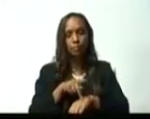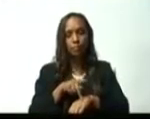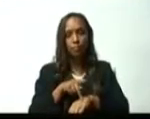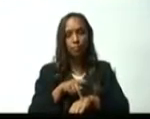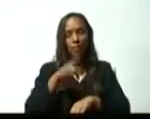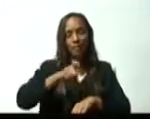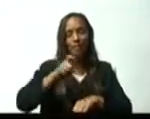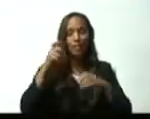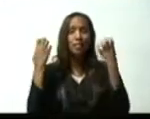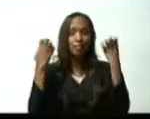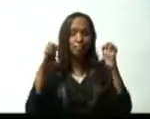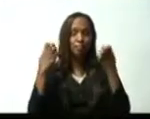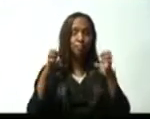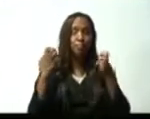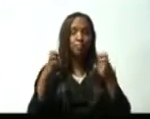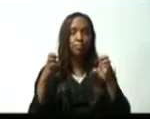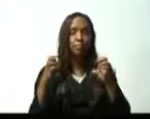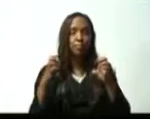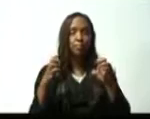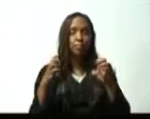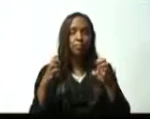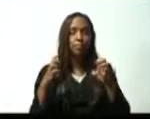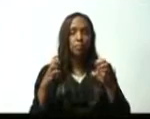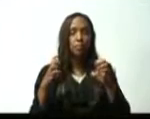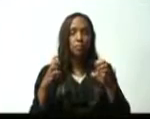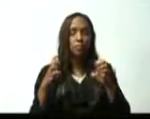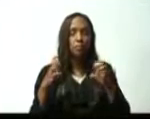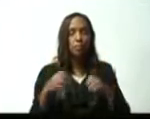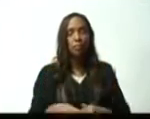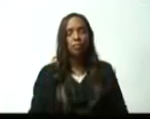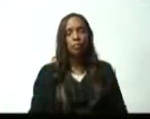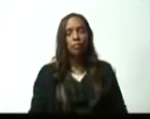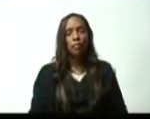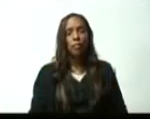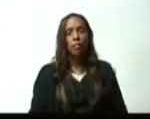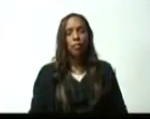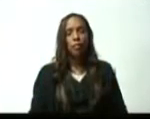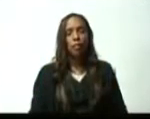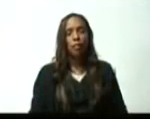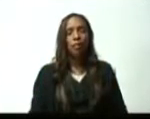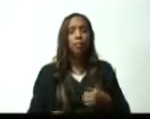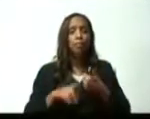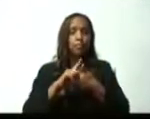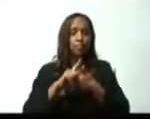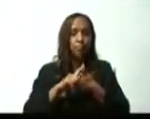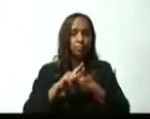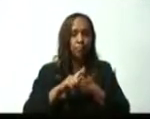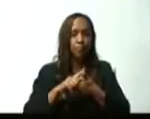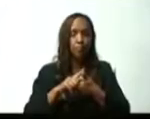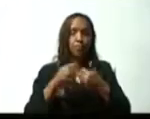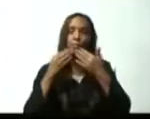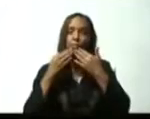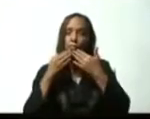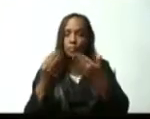Quiero darle las gracias a los diputados que se trasladaron a la provincia de Altagracia y a